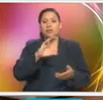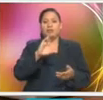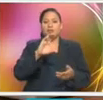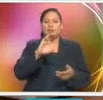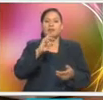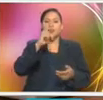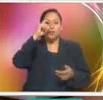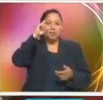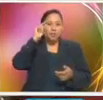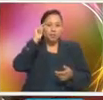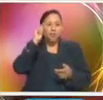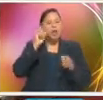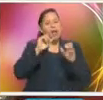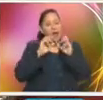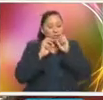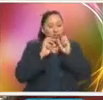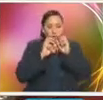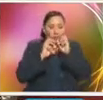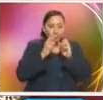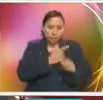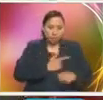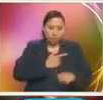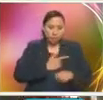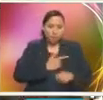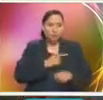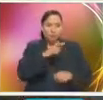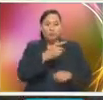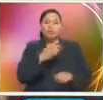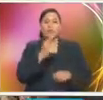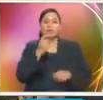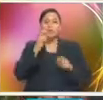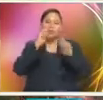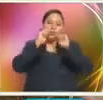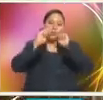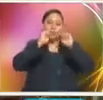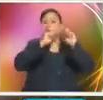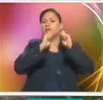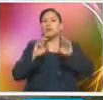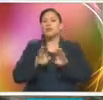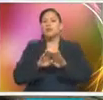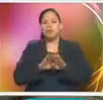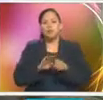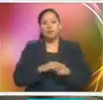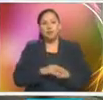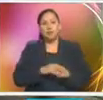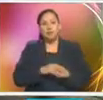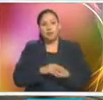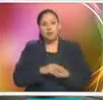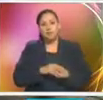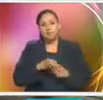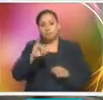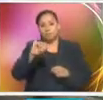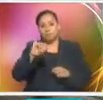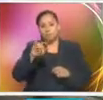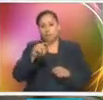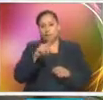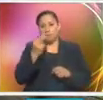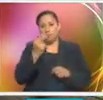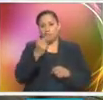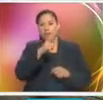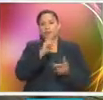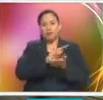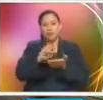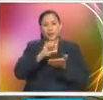esta hierba de los gatos que tanto les gusta. Cuidado dental, por ejemplo. El cuidado dental, sí hay que